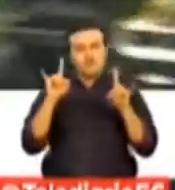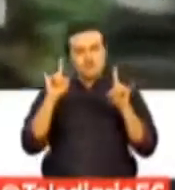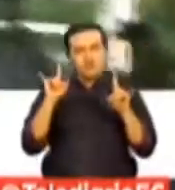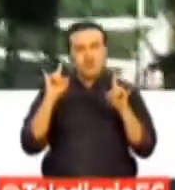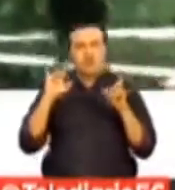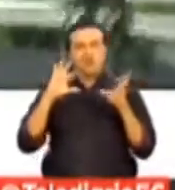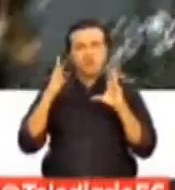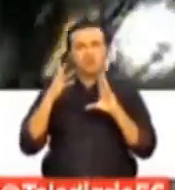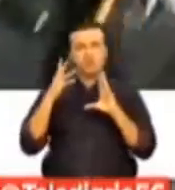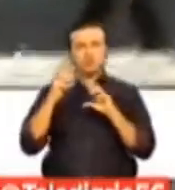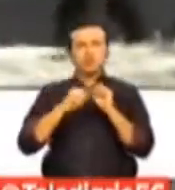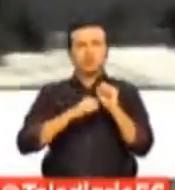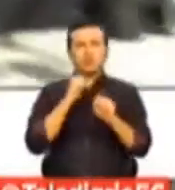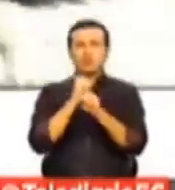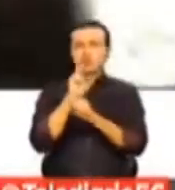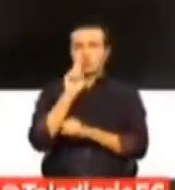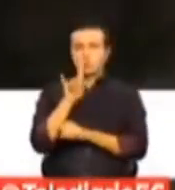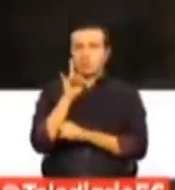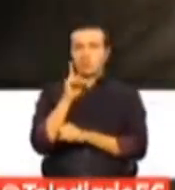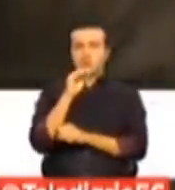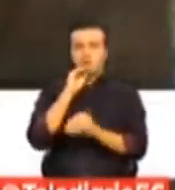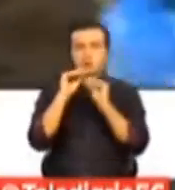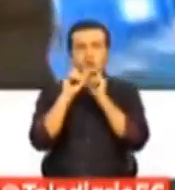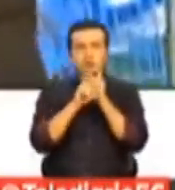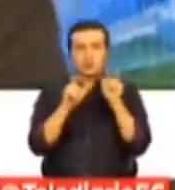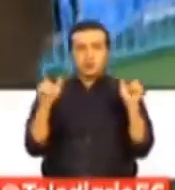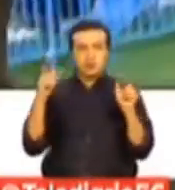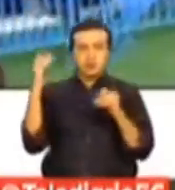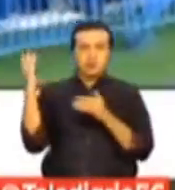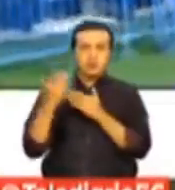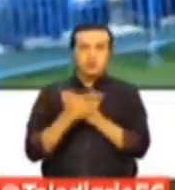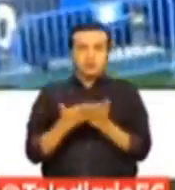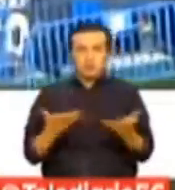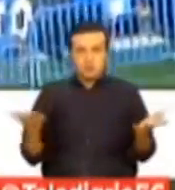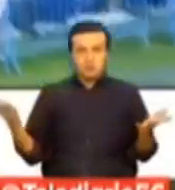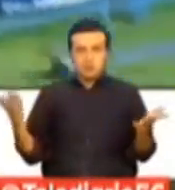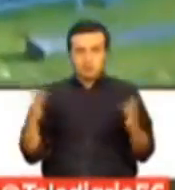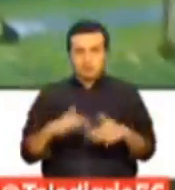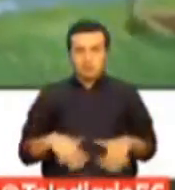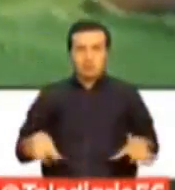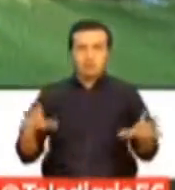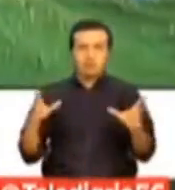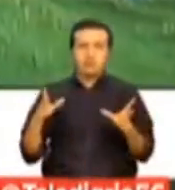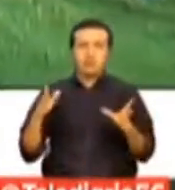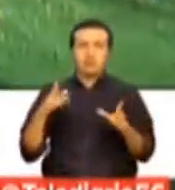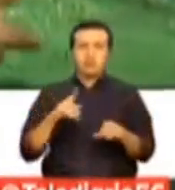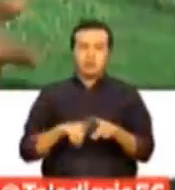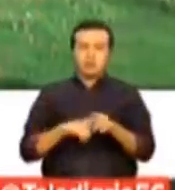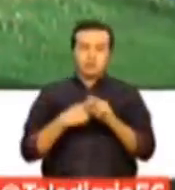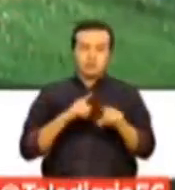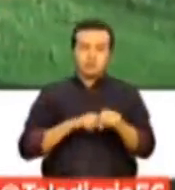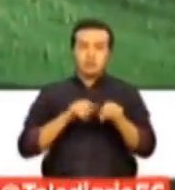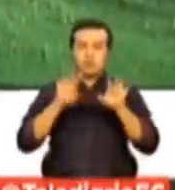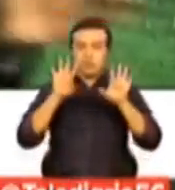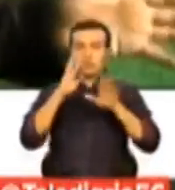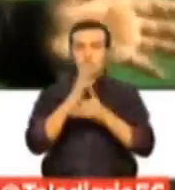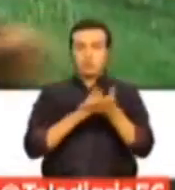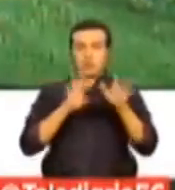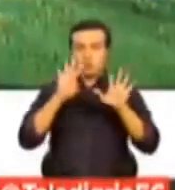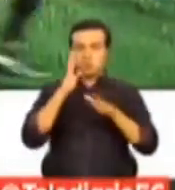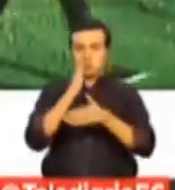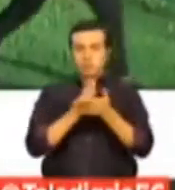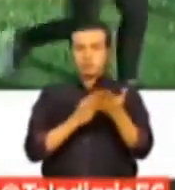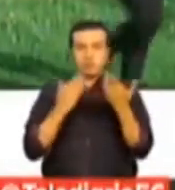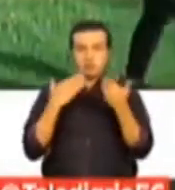Revolución 2018. Decirles a la gente que se viene acercando acá al concierto que a partir de las 9:30 de la mañana se